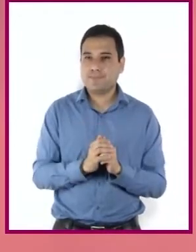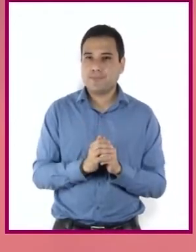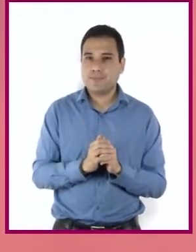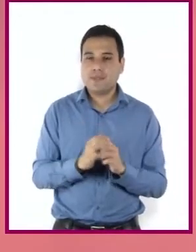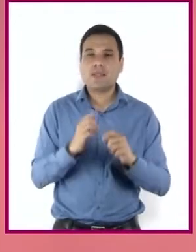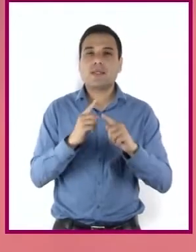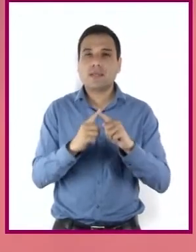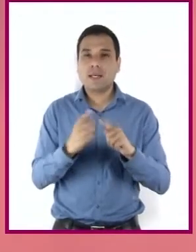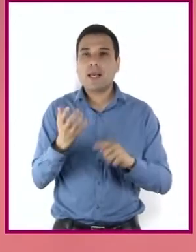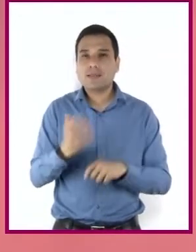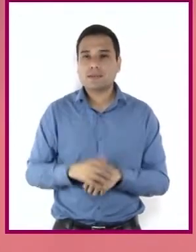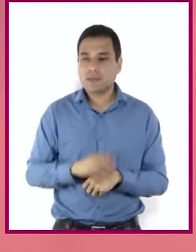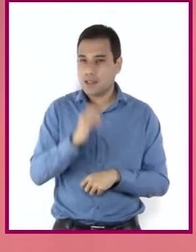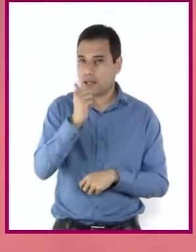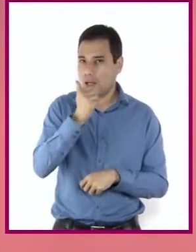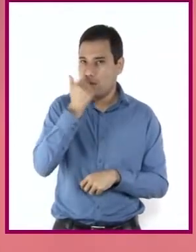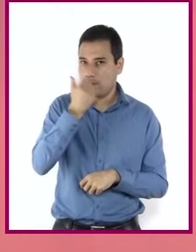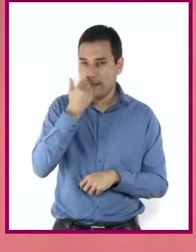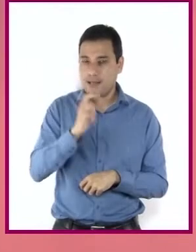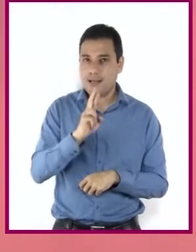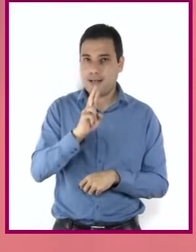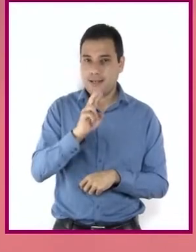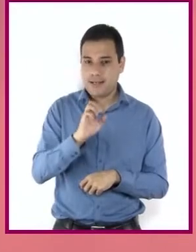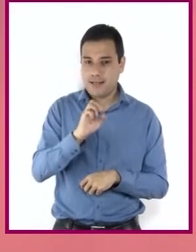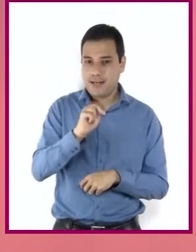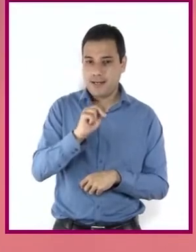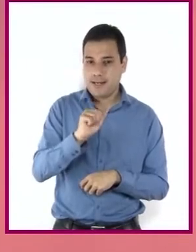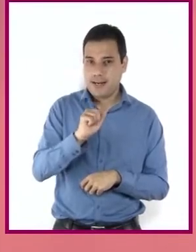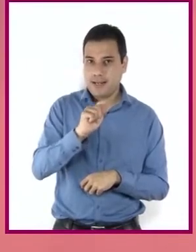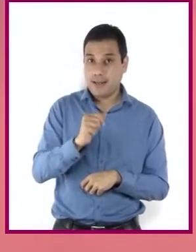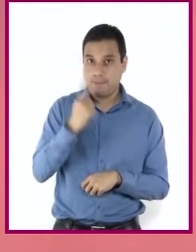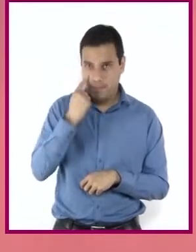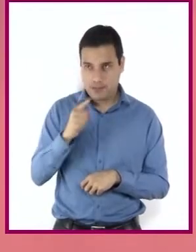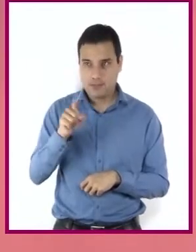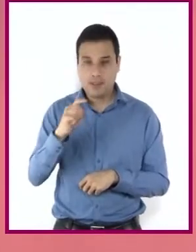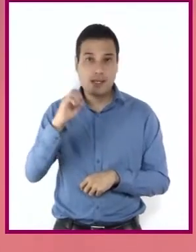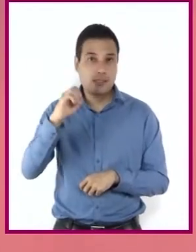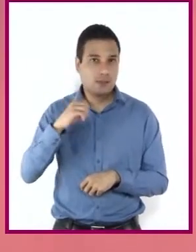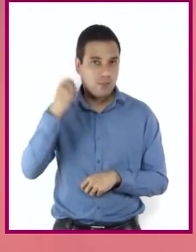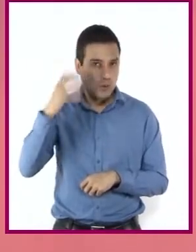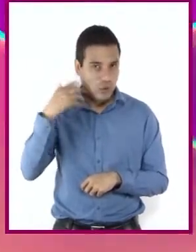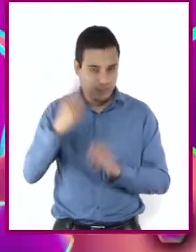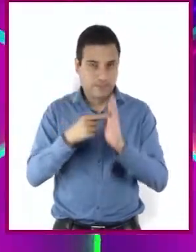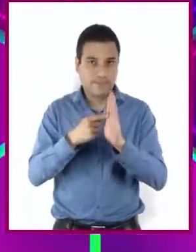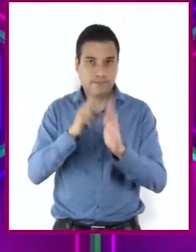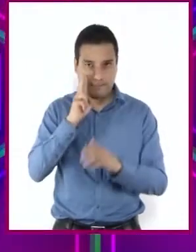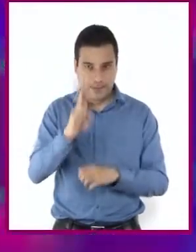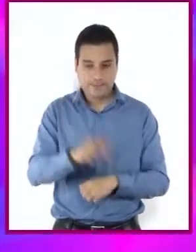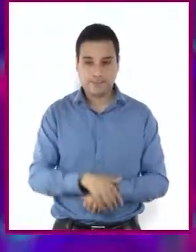Renata Pichardo, en el que podremos ver la exposición que llevó a cabo. Veamos el video.